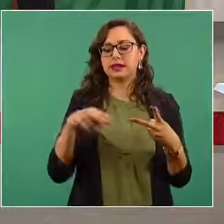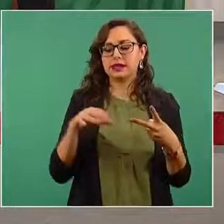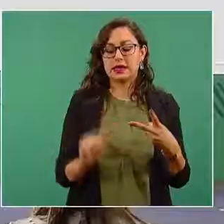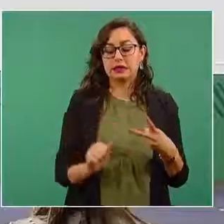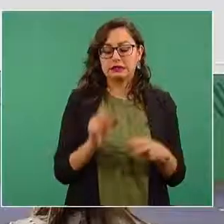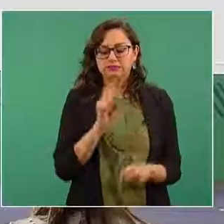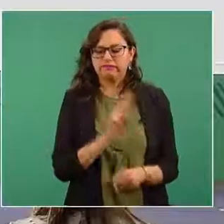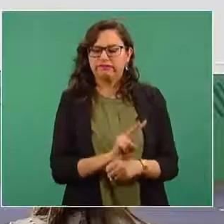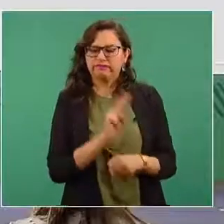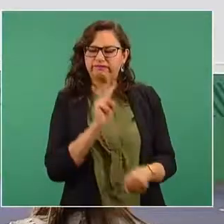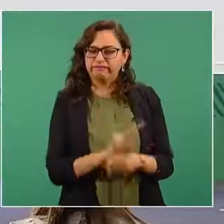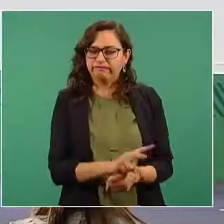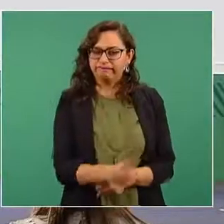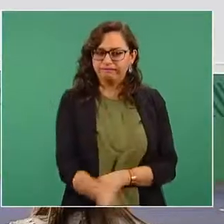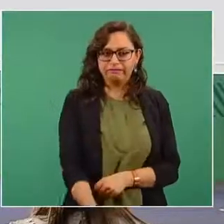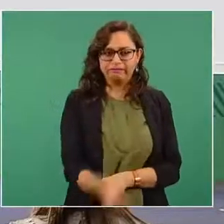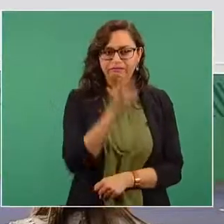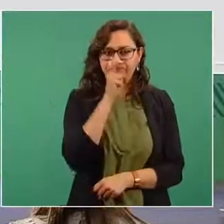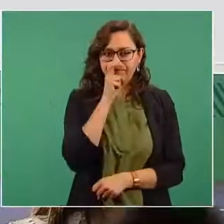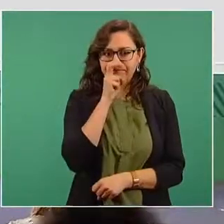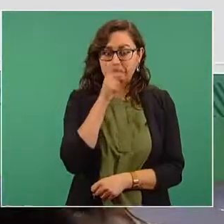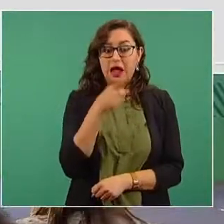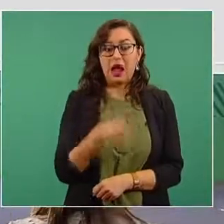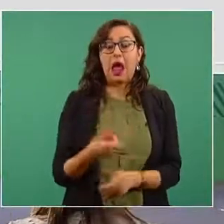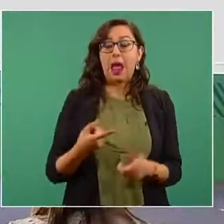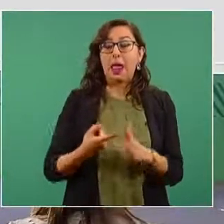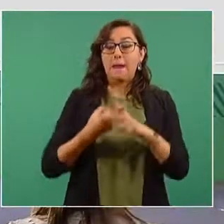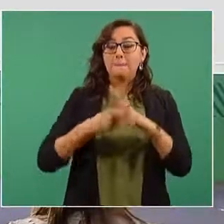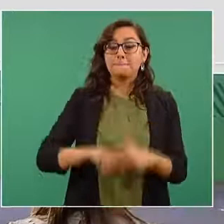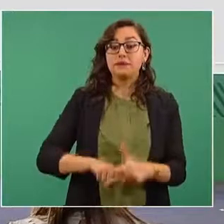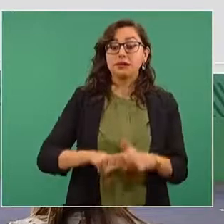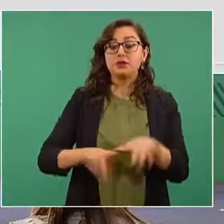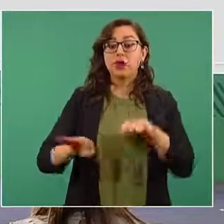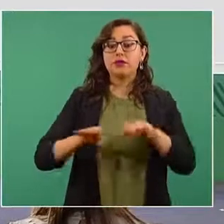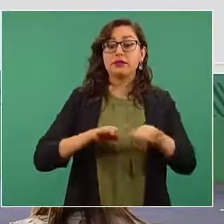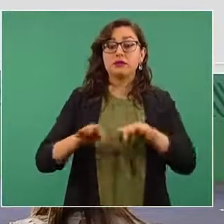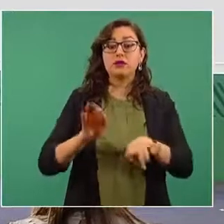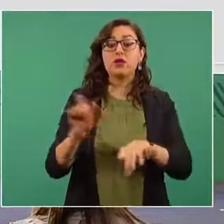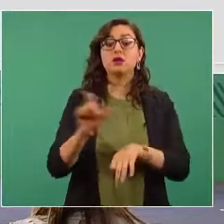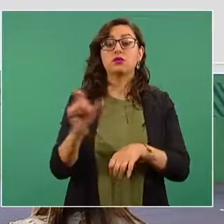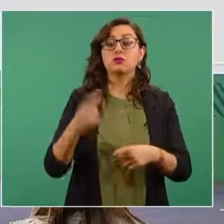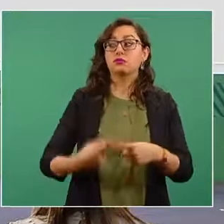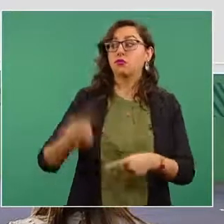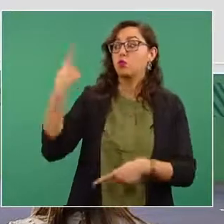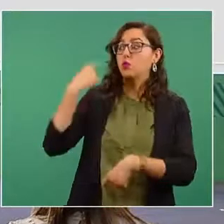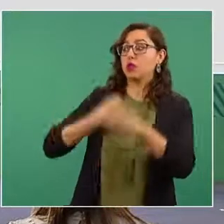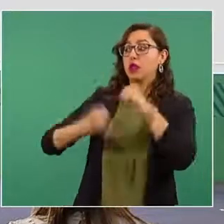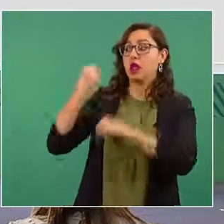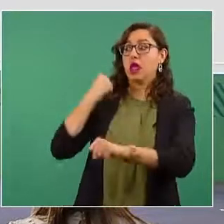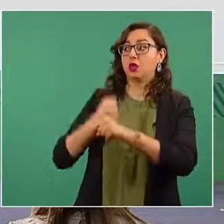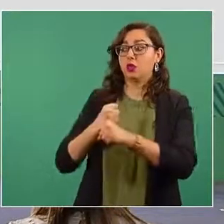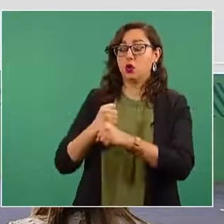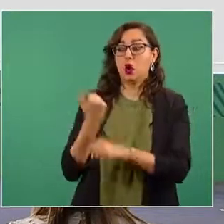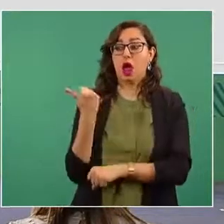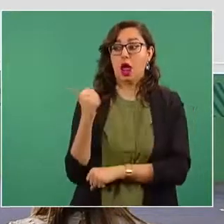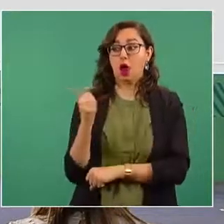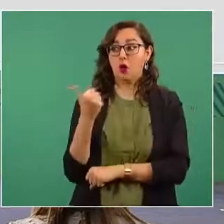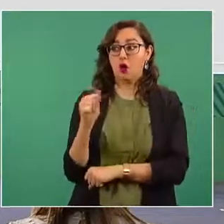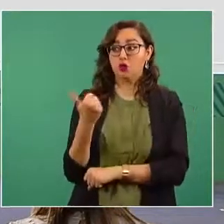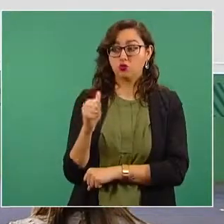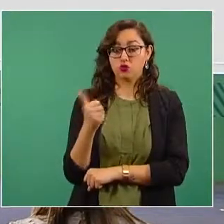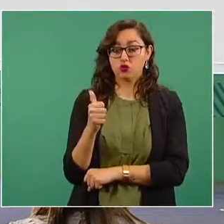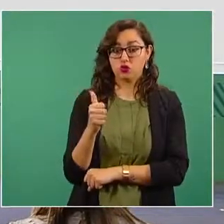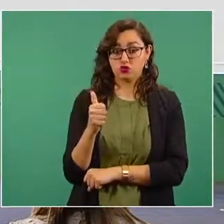trabajar en agosto, estamos en marzo. ¿Por qué? Porque tenemos que garantizar, en primer lugar,